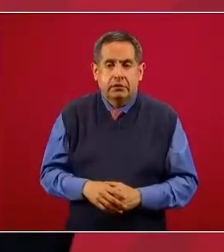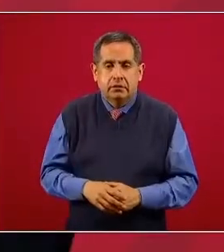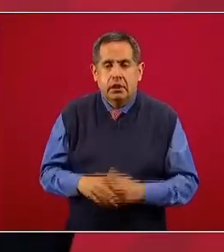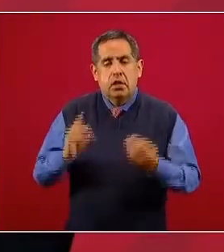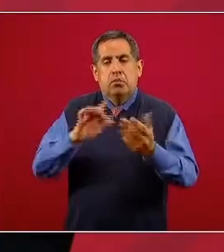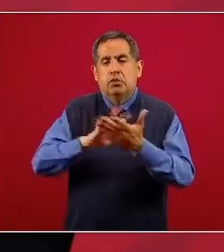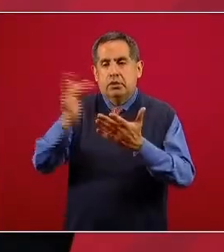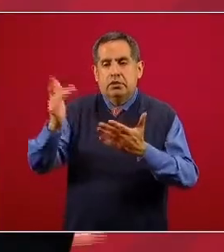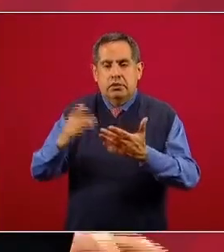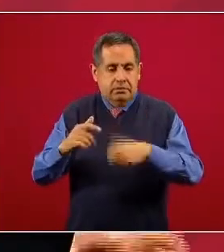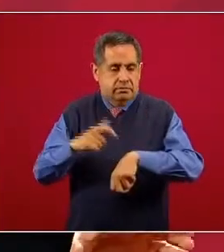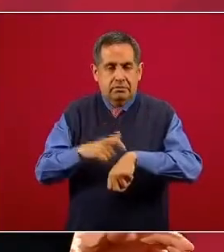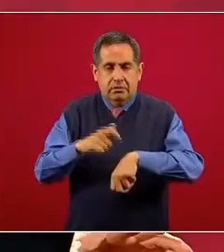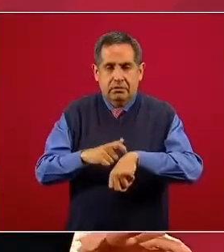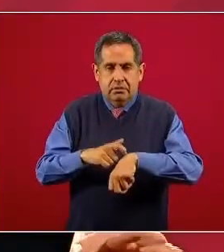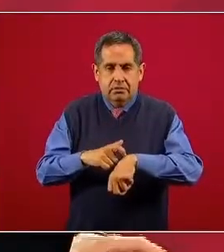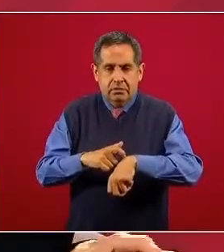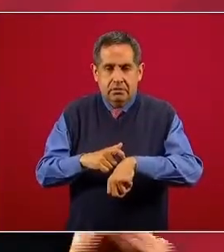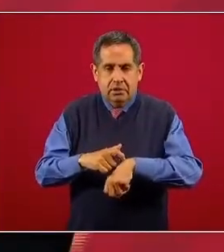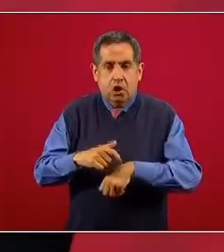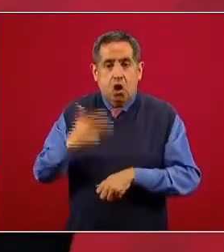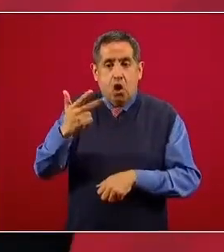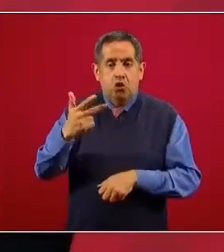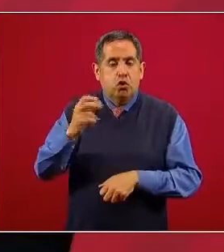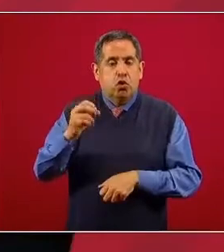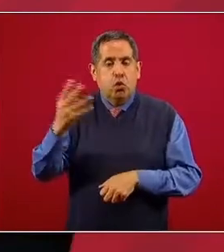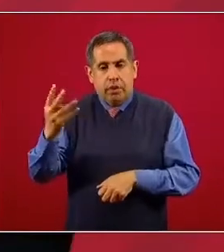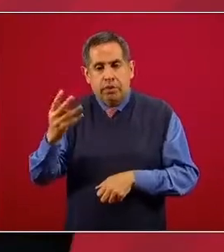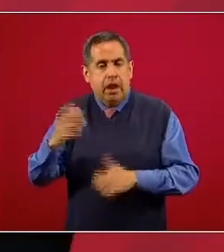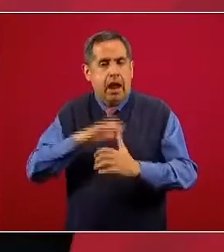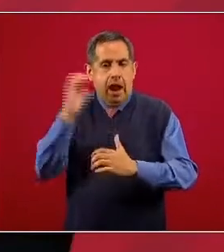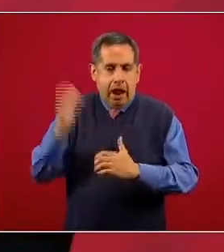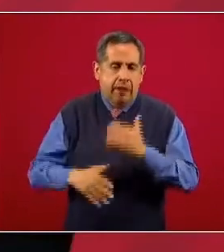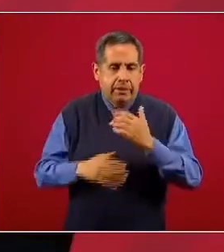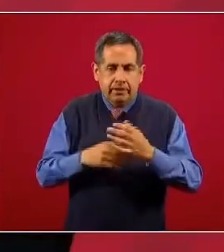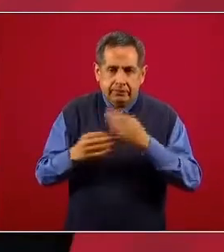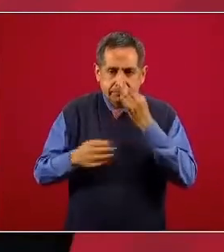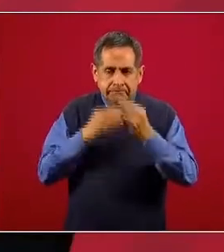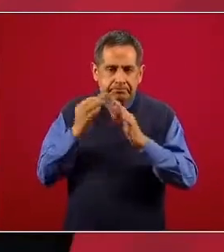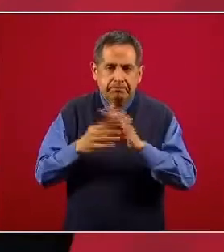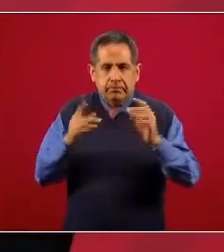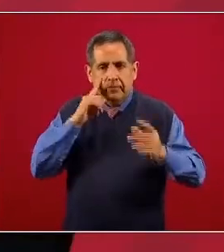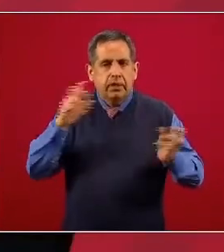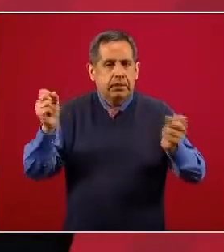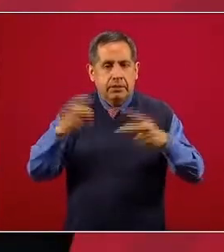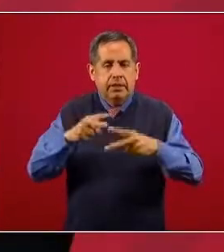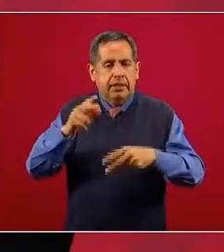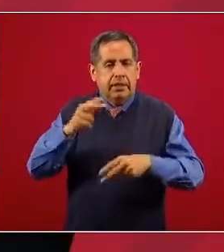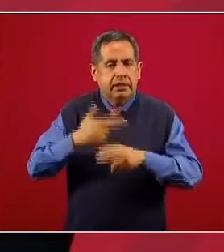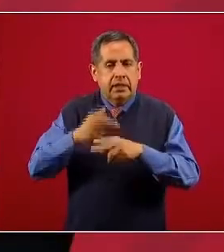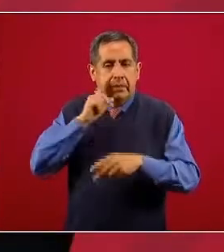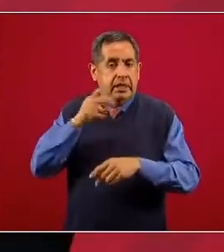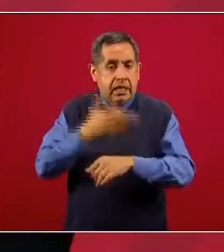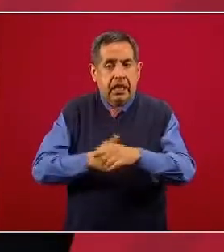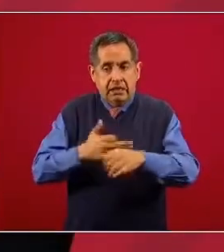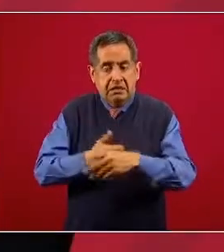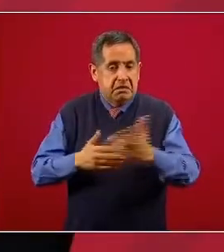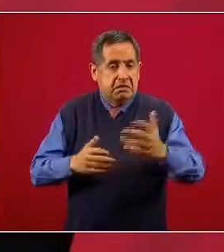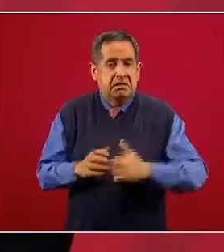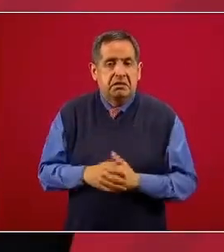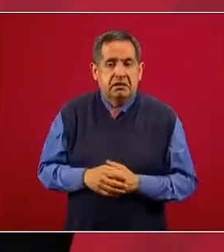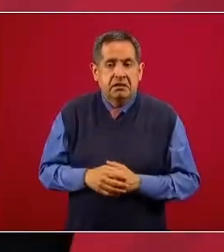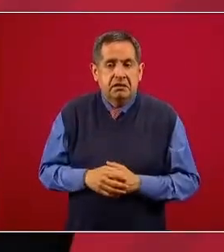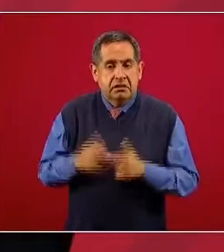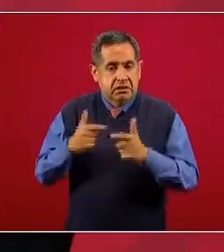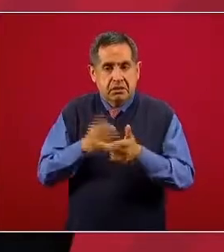Muchas gracias. Son las 20:04. Aquí terminamos y nos vemos mañana por la tarde